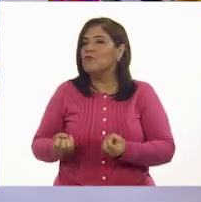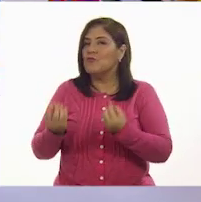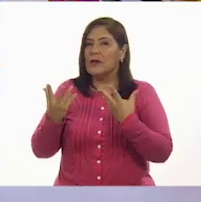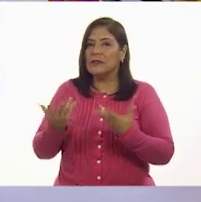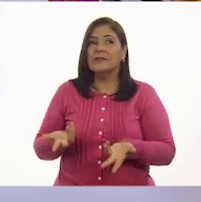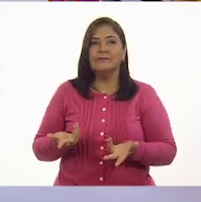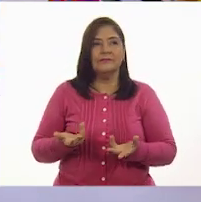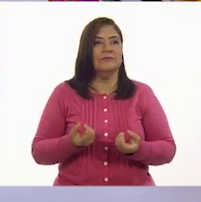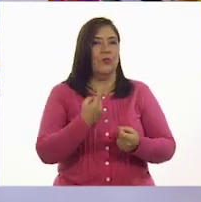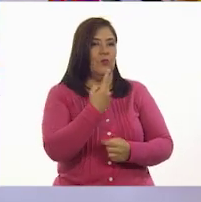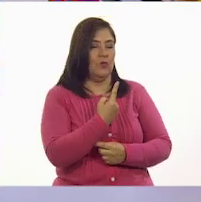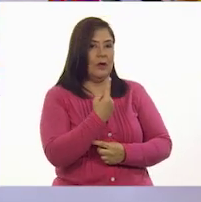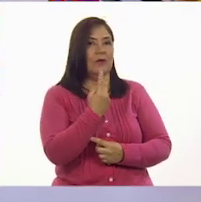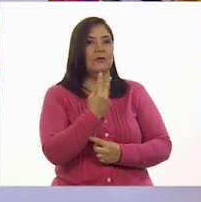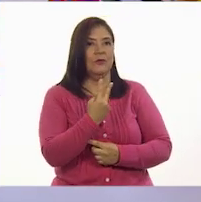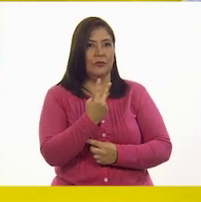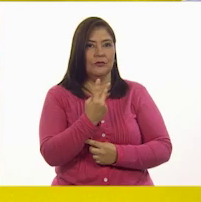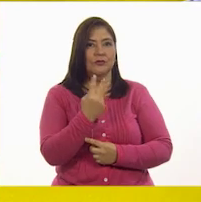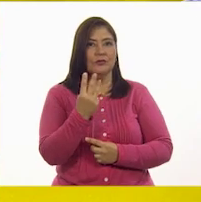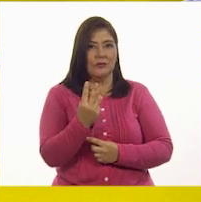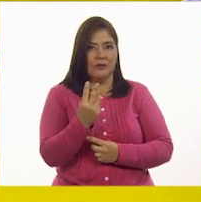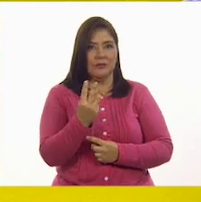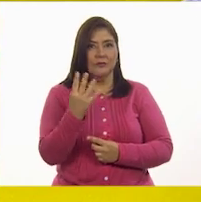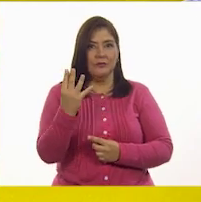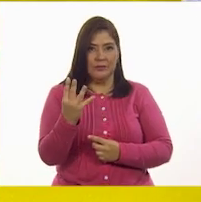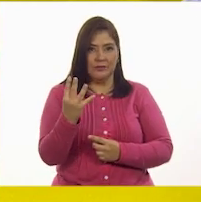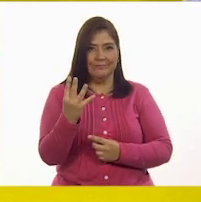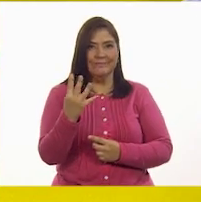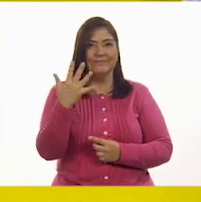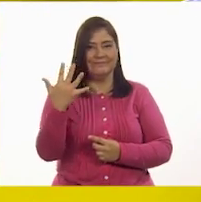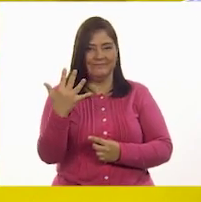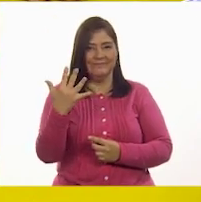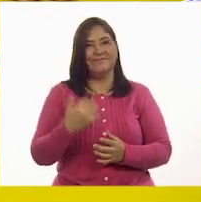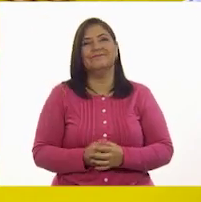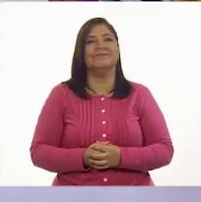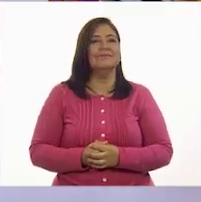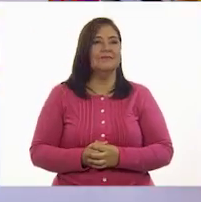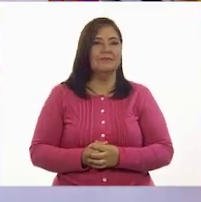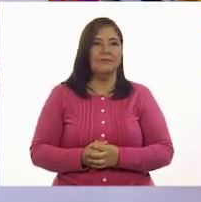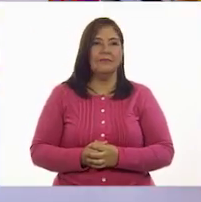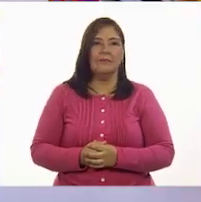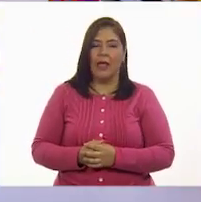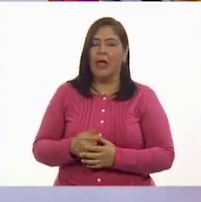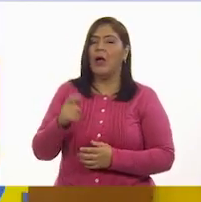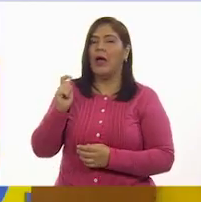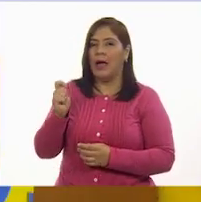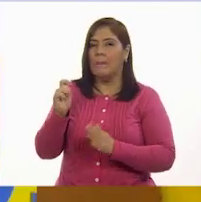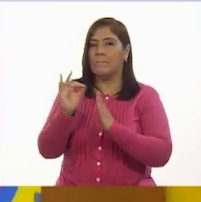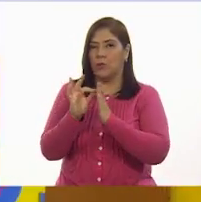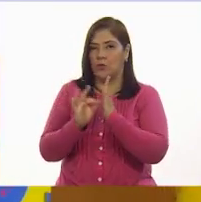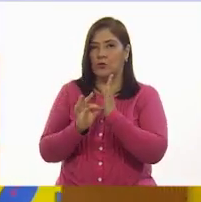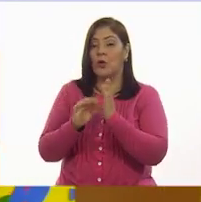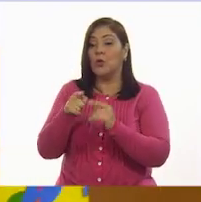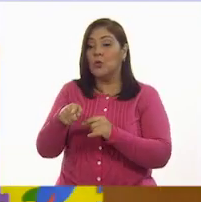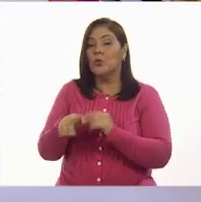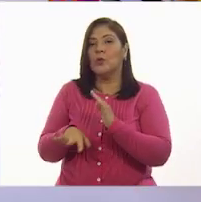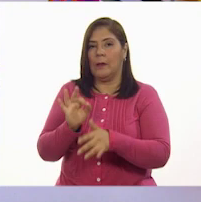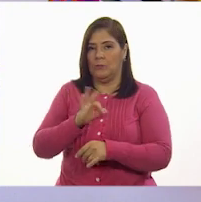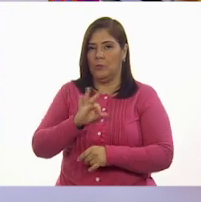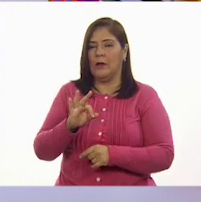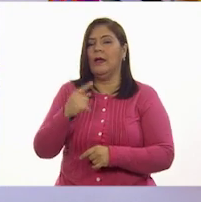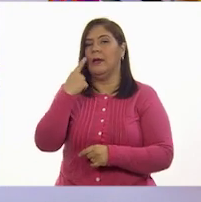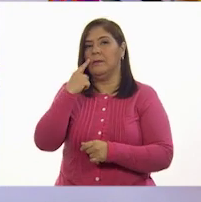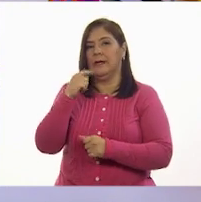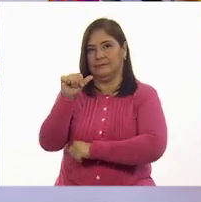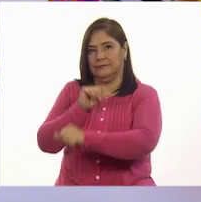Una, dos, tres, cuatro, cinco. Porque son la cantidad de puntos que te salieron. Así es. Ahora es mi turno.